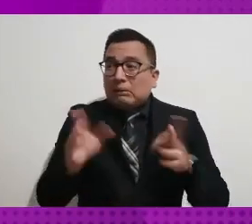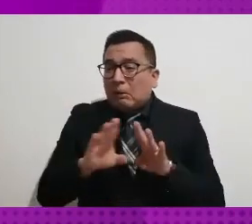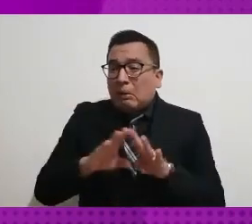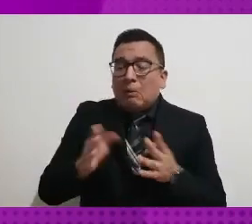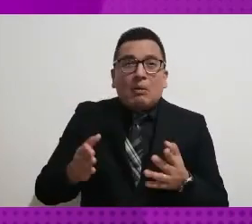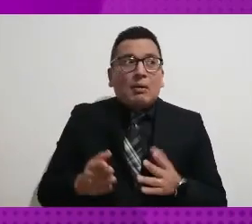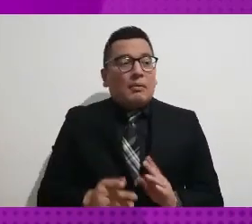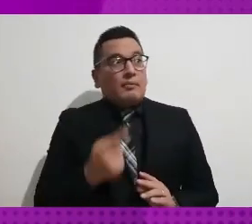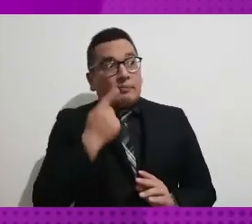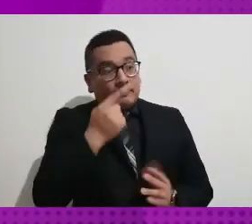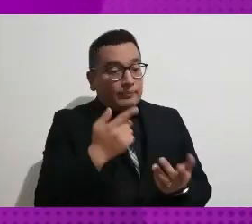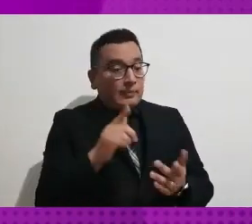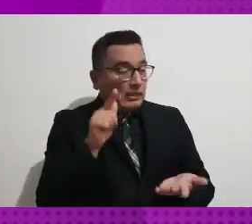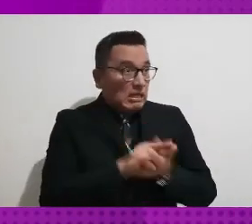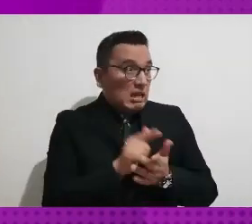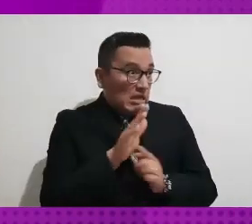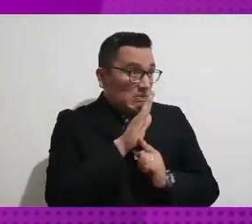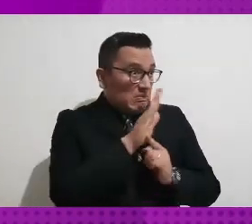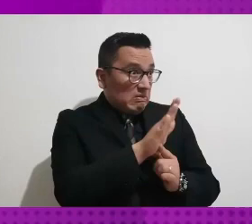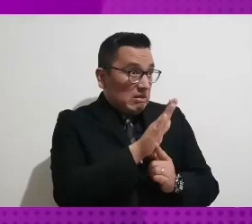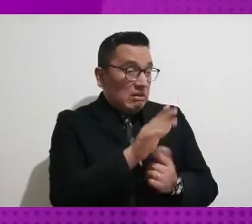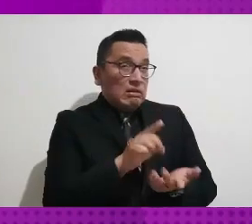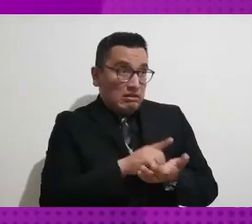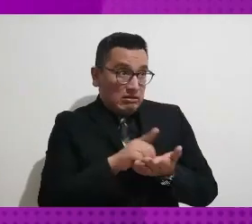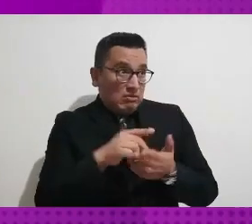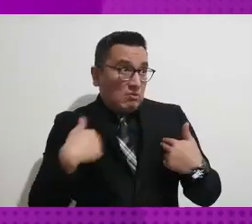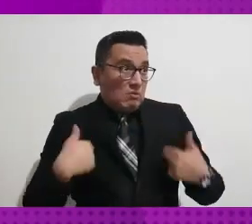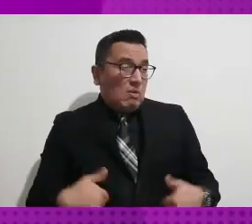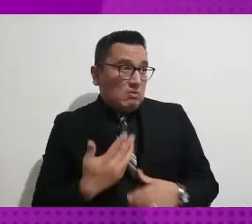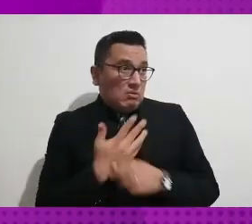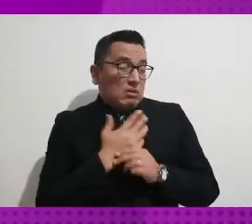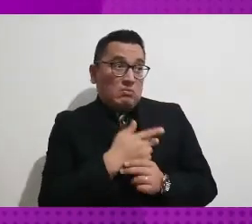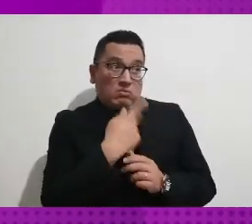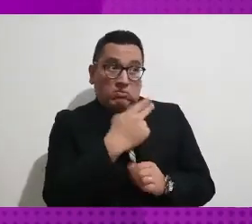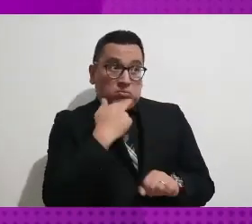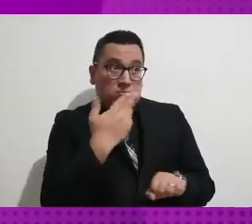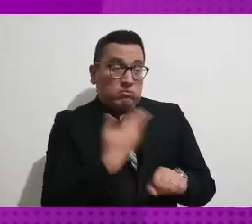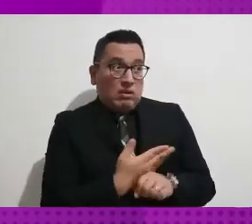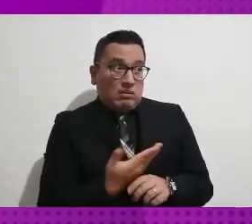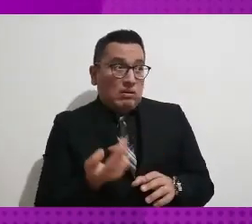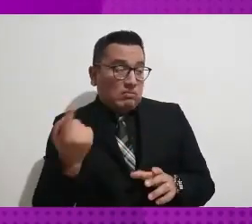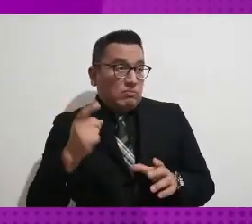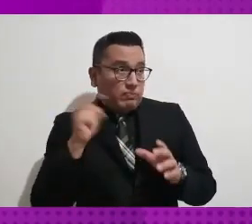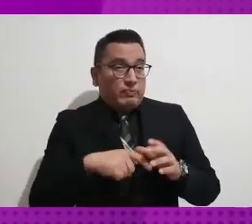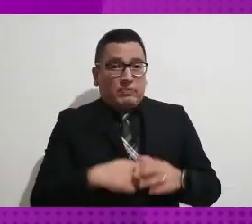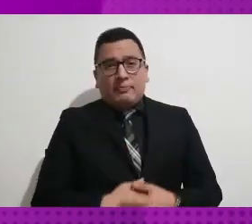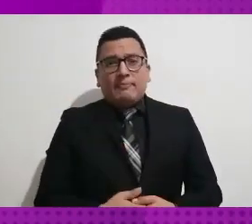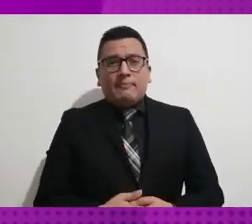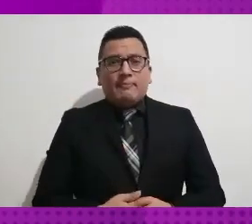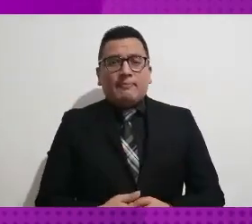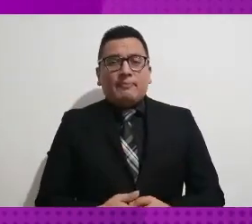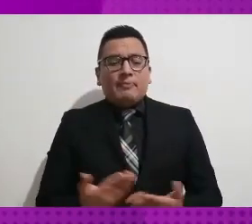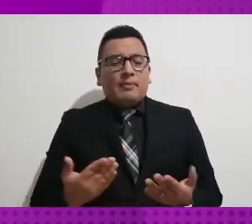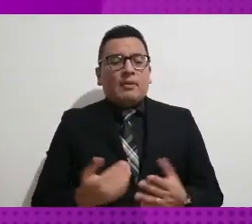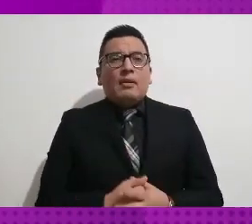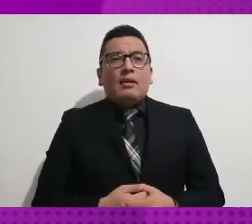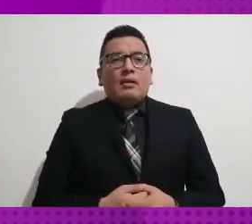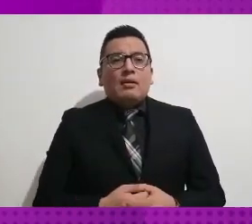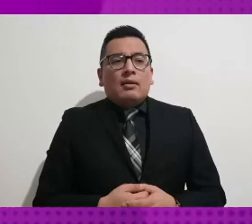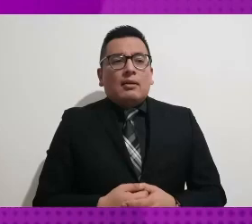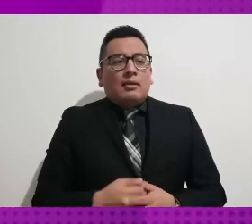Derechos Humanos dice que lo debes de atender y te tienes que preparar, ¿sí? Entonces, ahora vamos con las instituciones